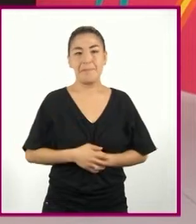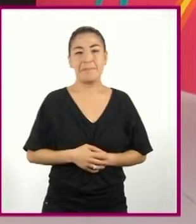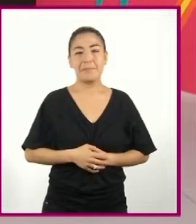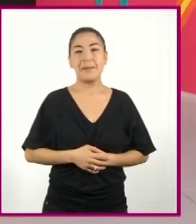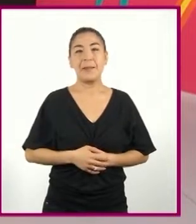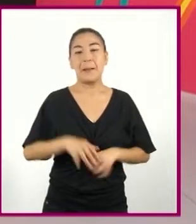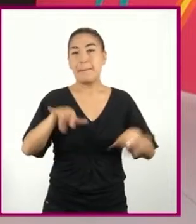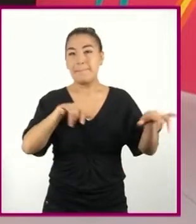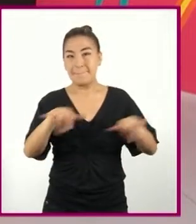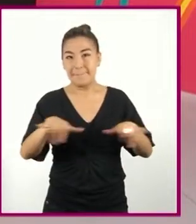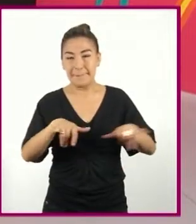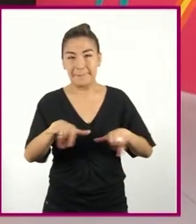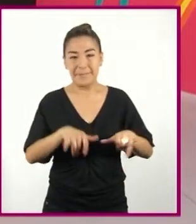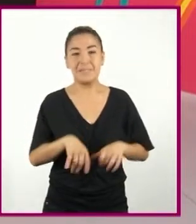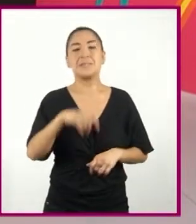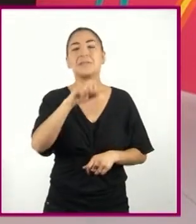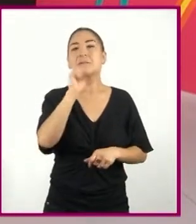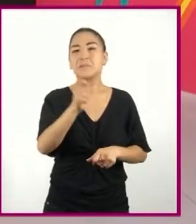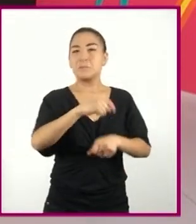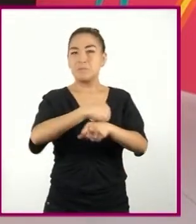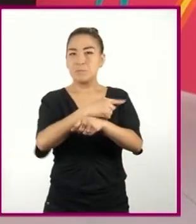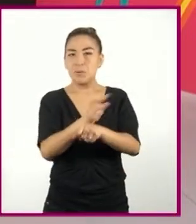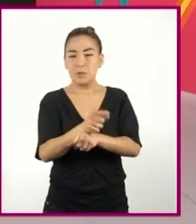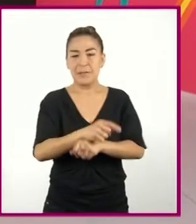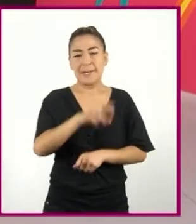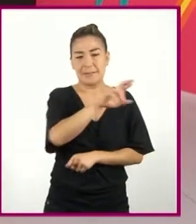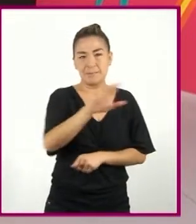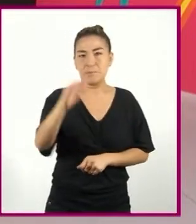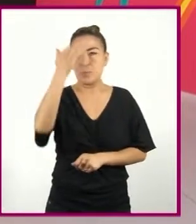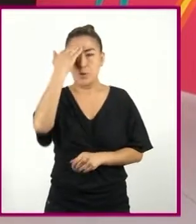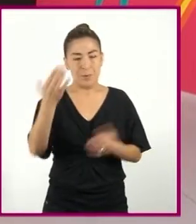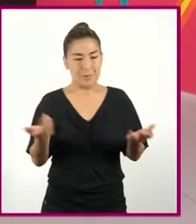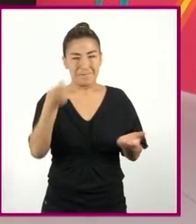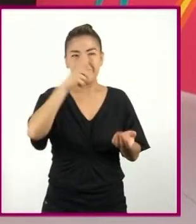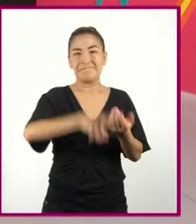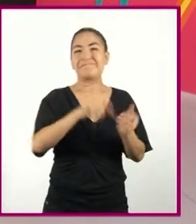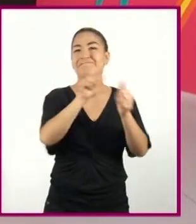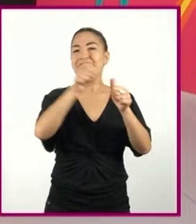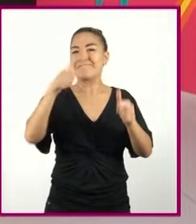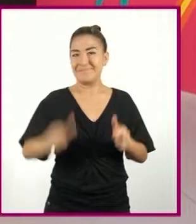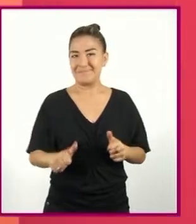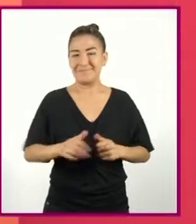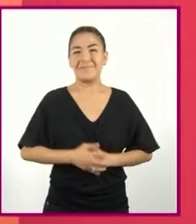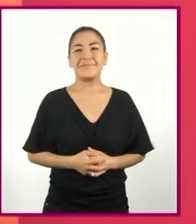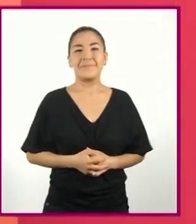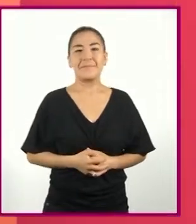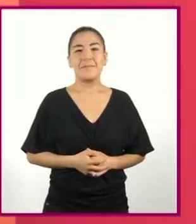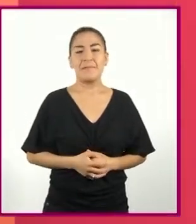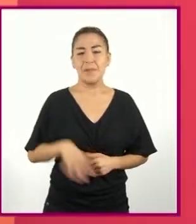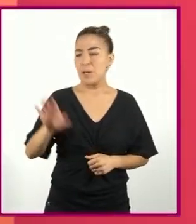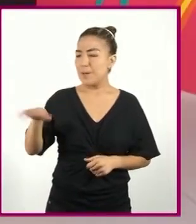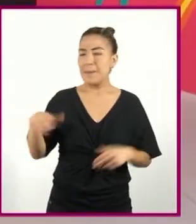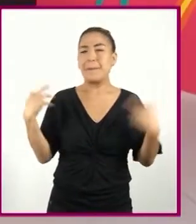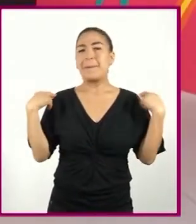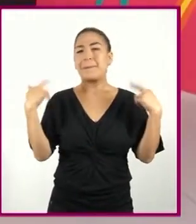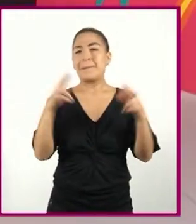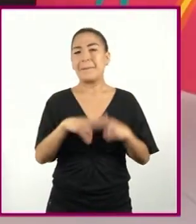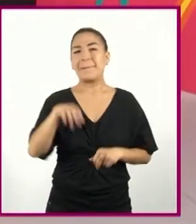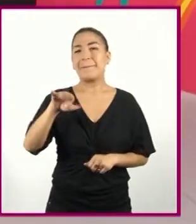Mapas y brújulas. Reconocerte entre las artes. Ay. Oye, maestra